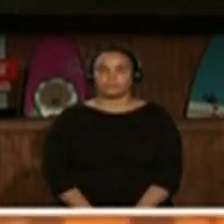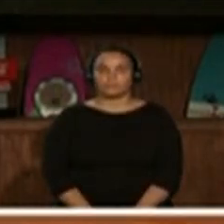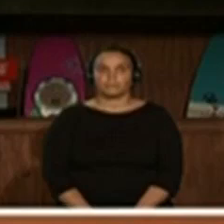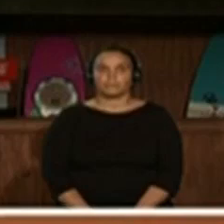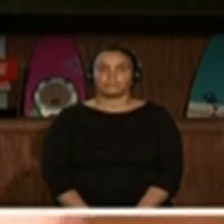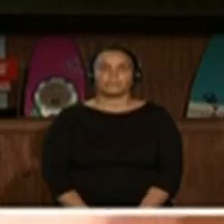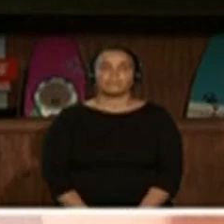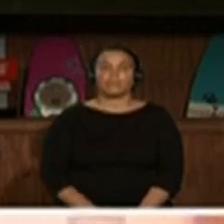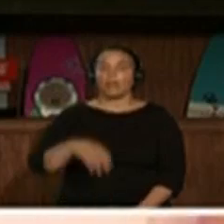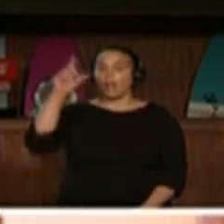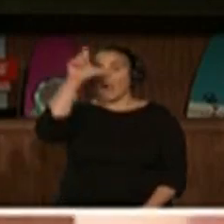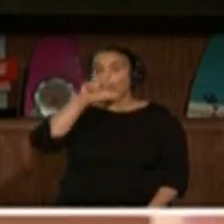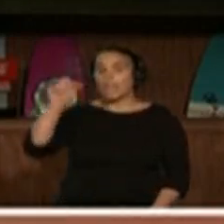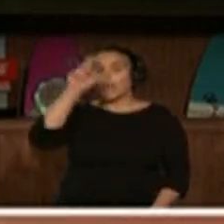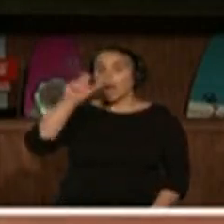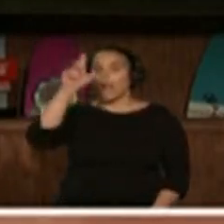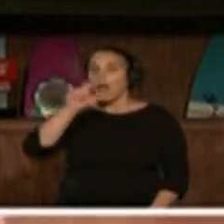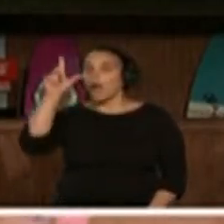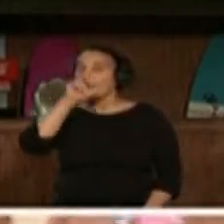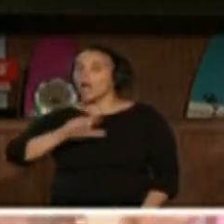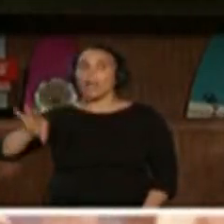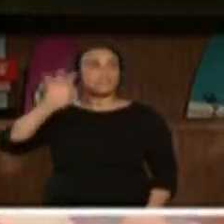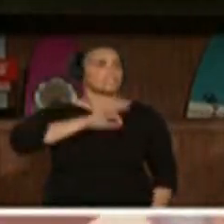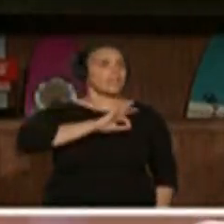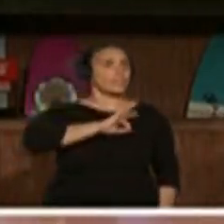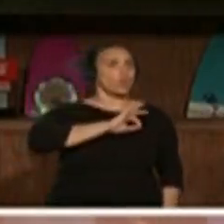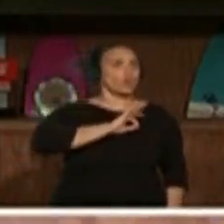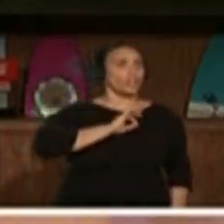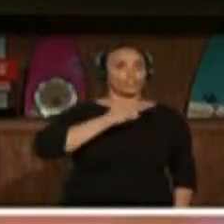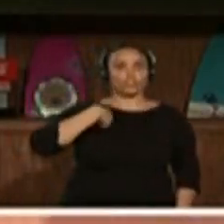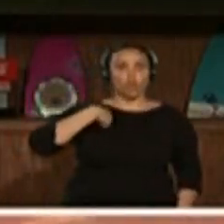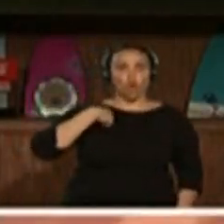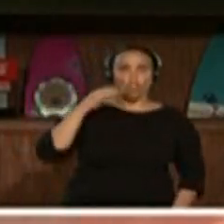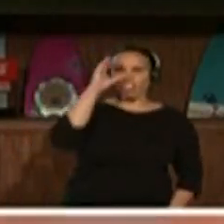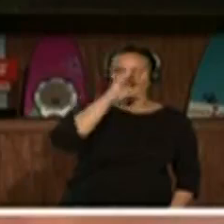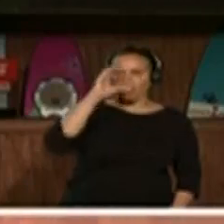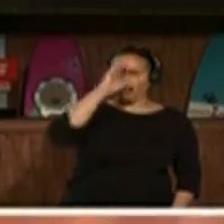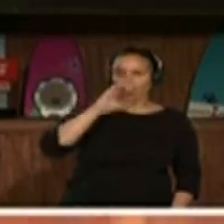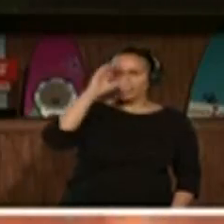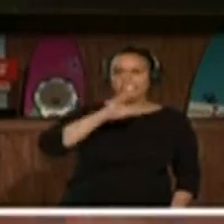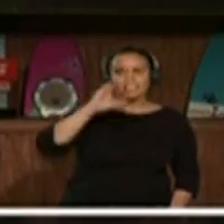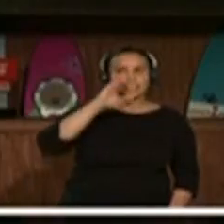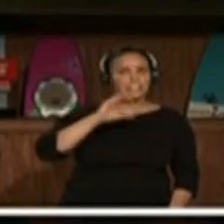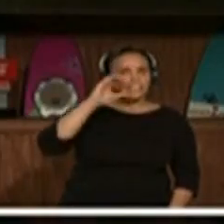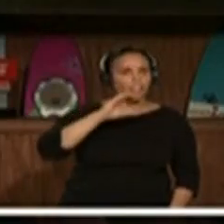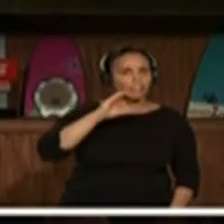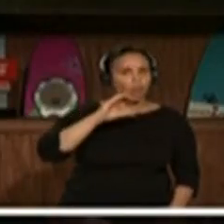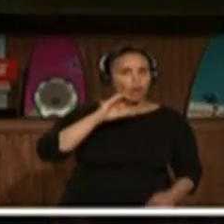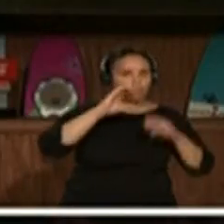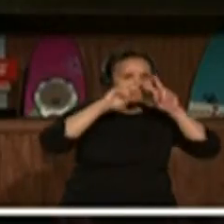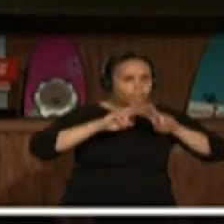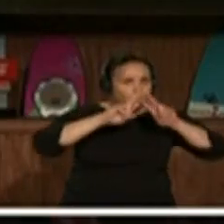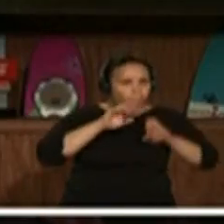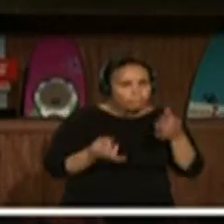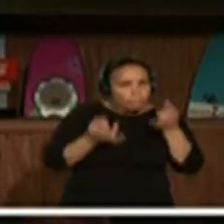La la la la. Señores, la la la la. El científico. La, la, la, que la, la, los polos traídos chicos